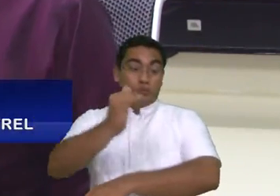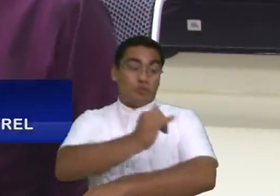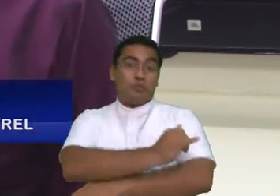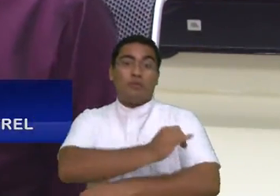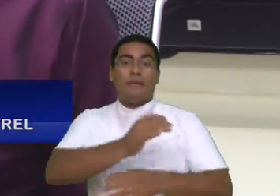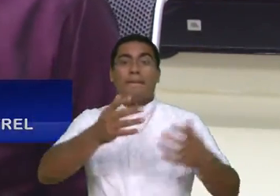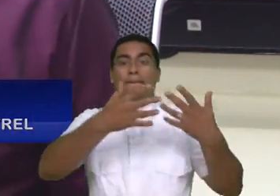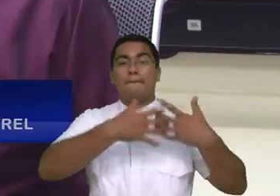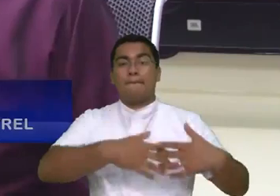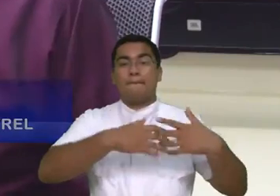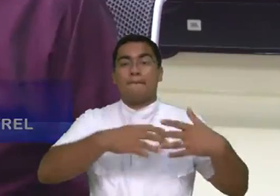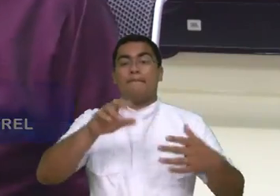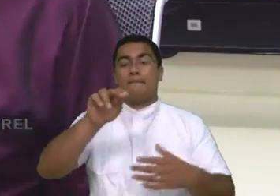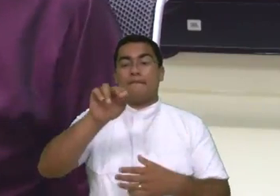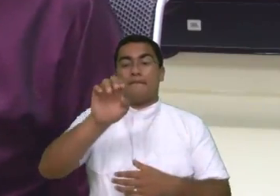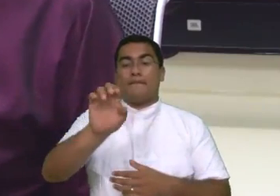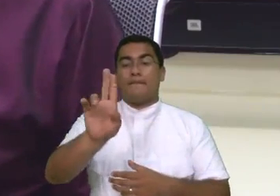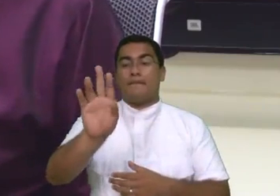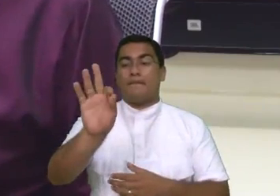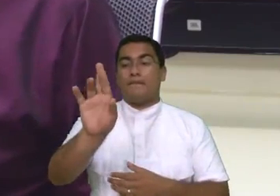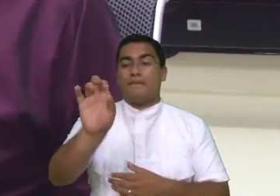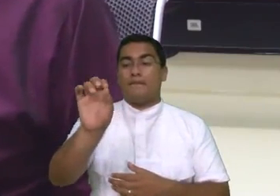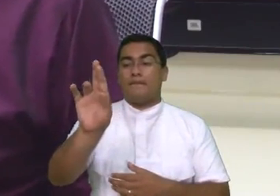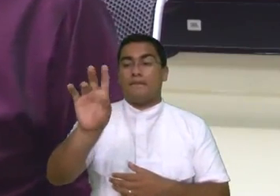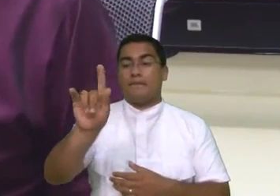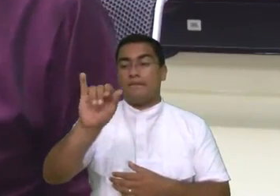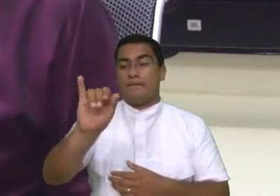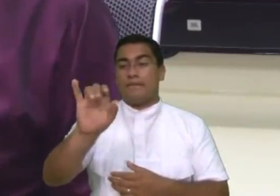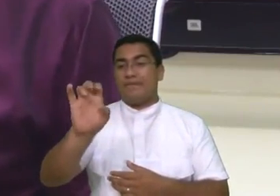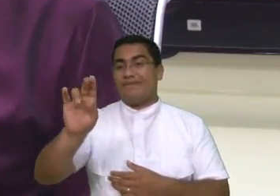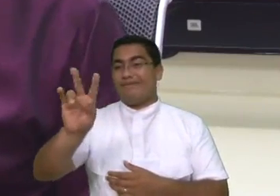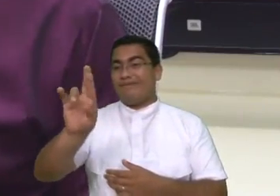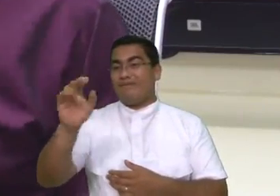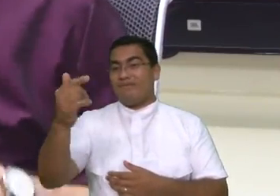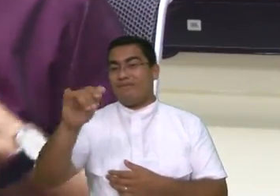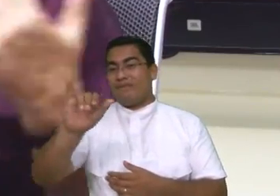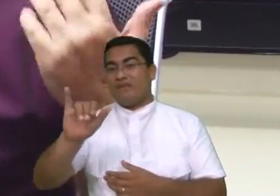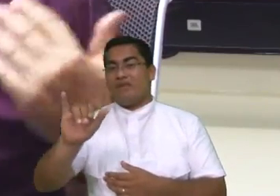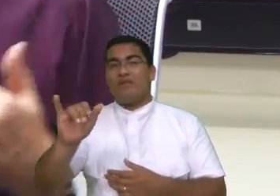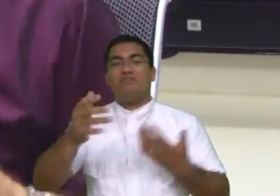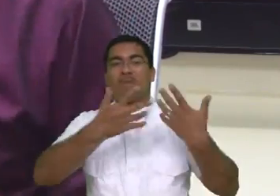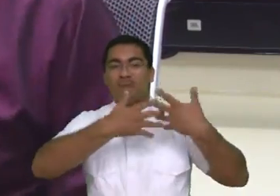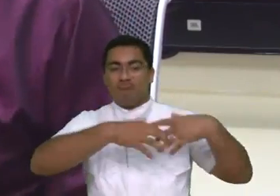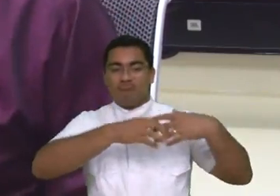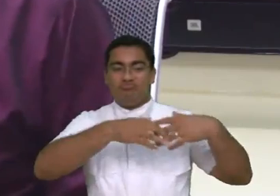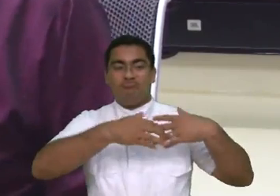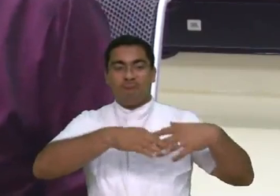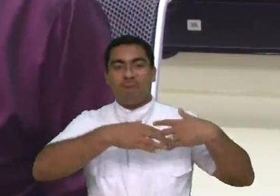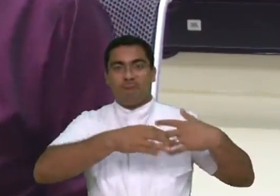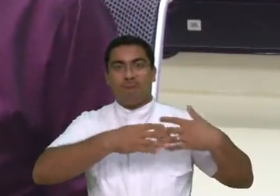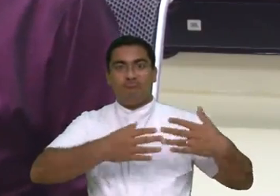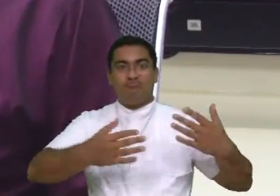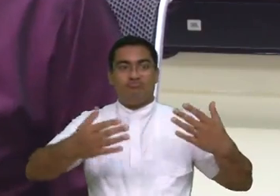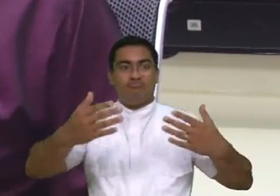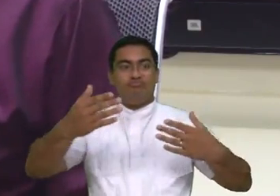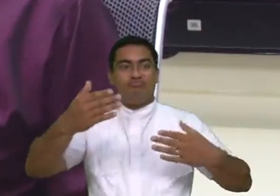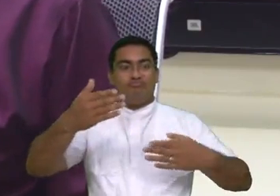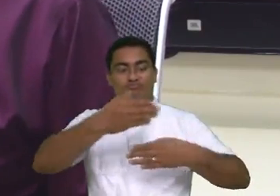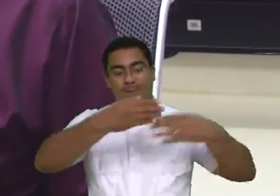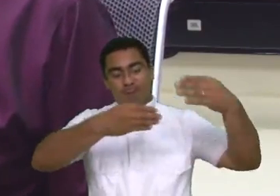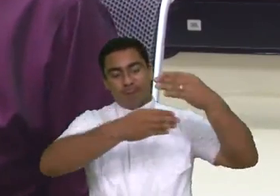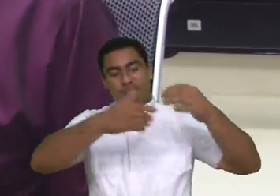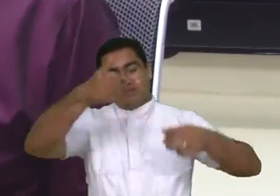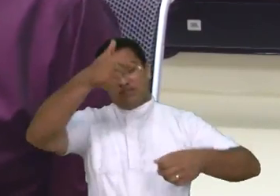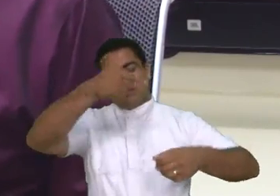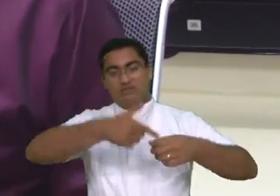Energy, que es la planta de gas que habíamos anunciado de 300 megavatios, el proyecto más grande en la historia de nuestro país,